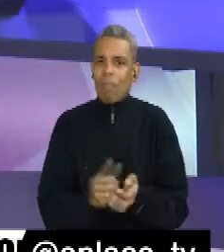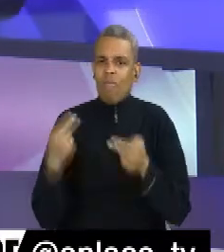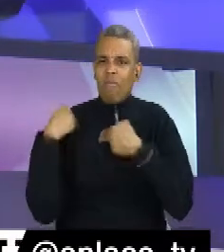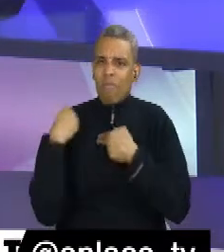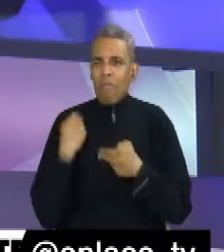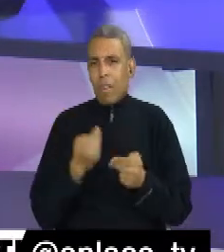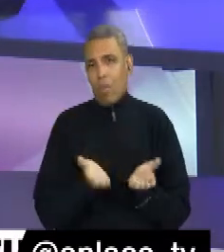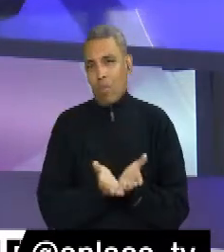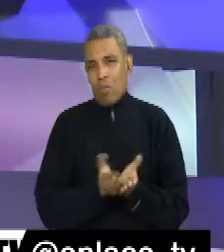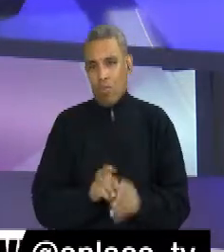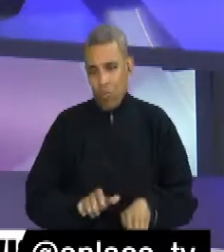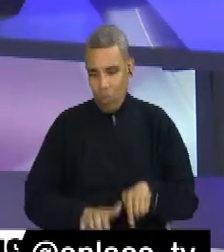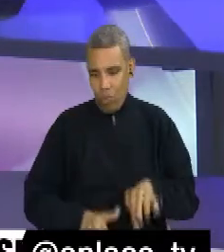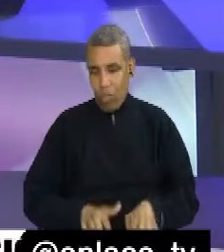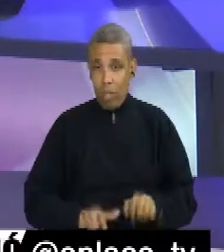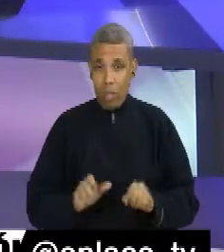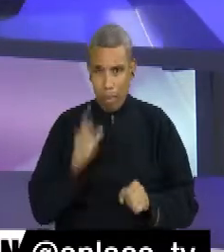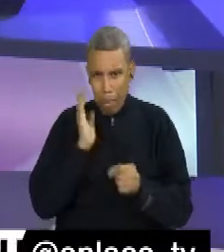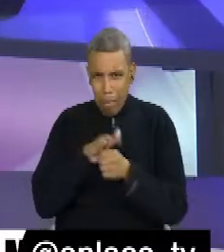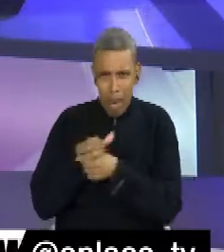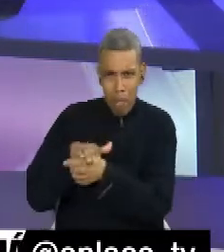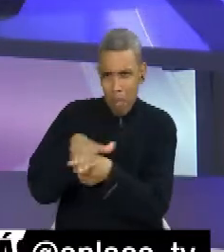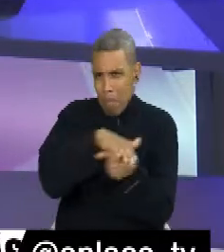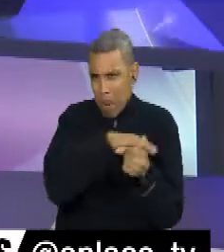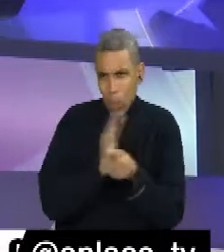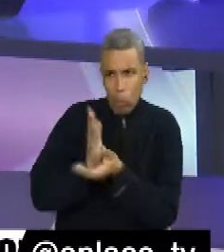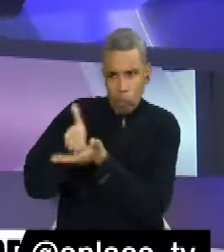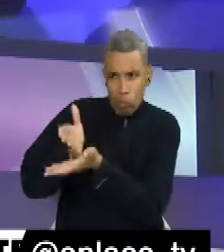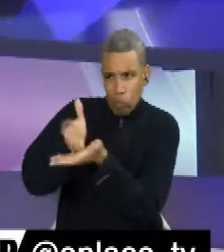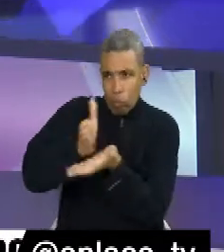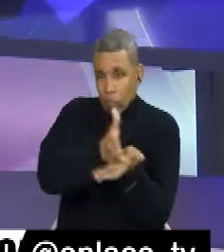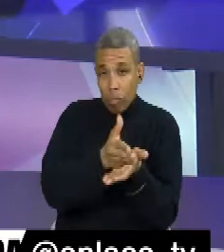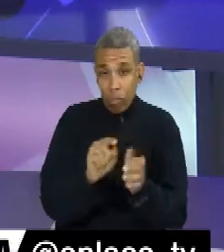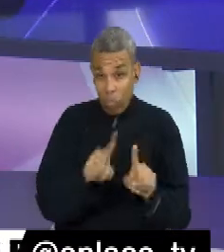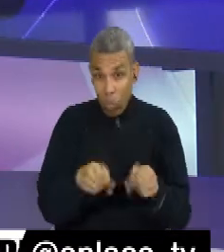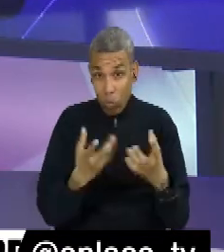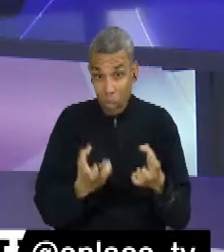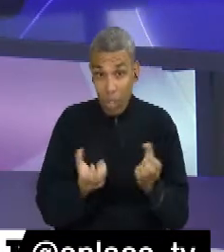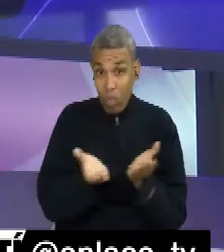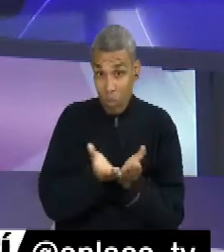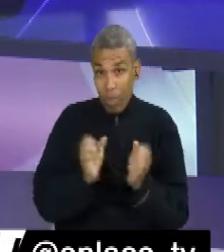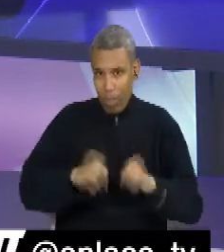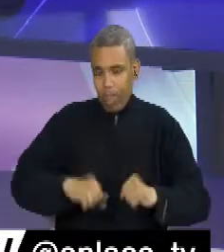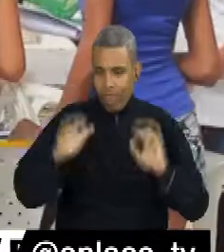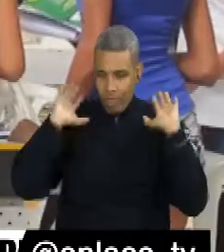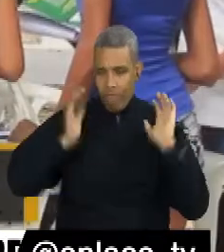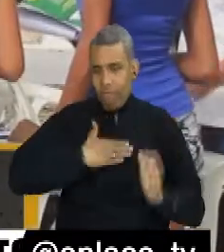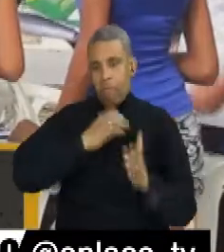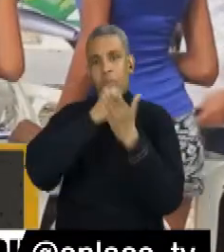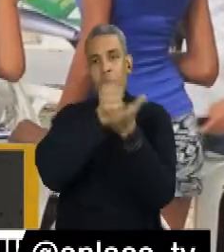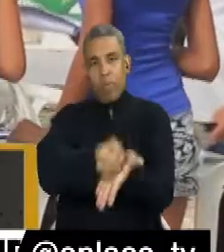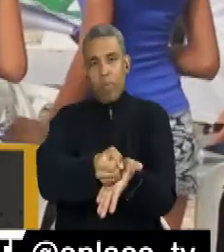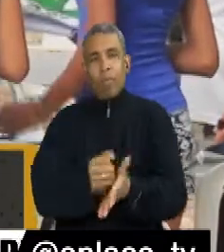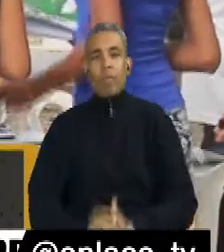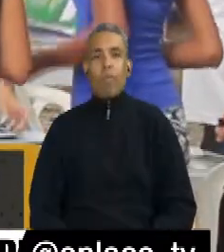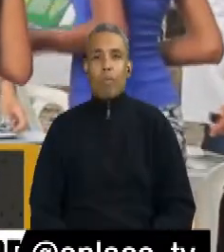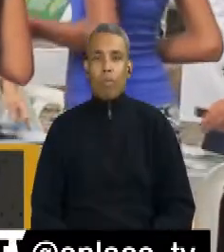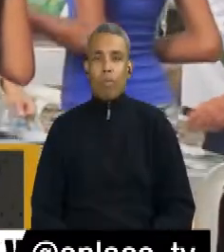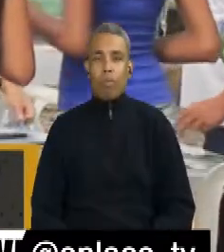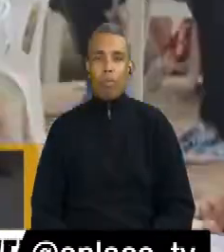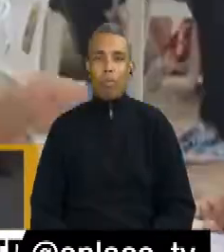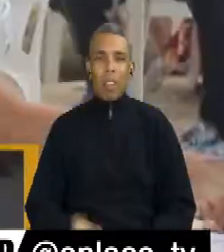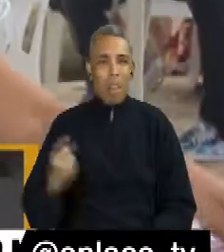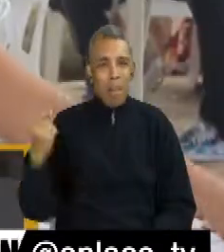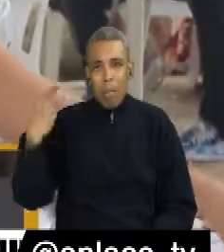amplio portafolio en las comunas y corregimientos para atender a quienes deseen postularse. La programación comenzó en la Polideportiva